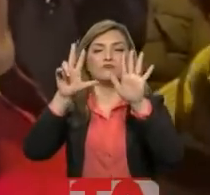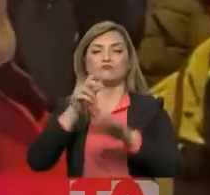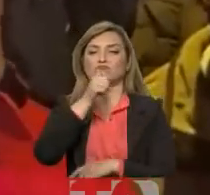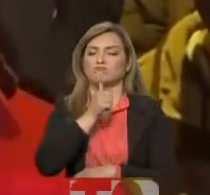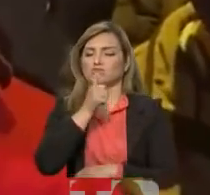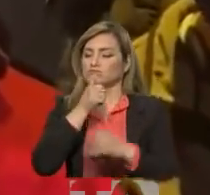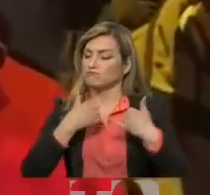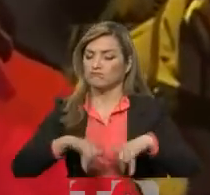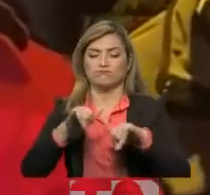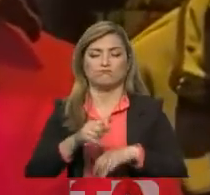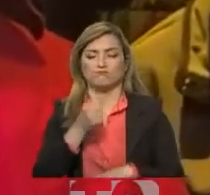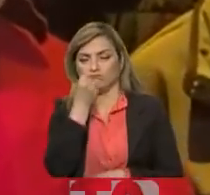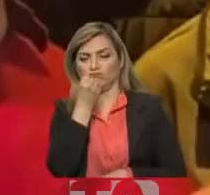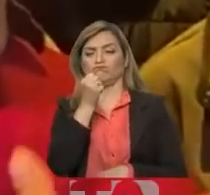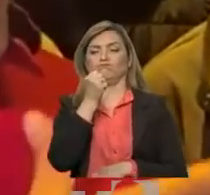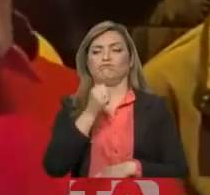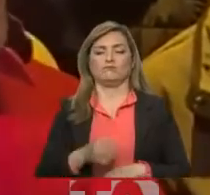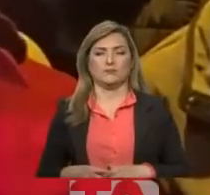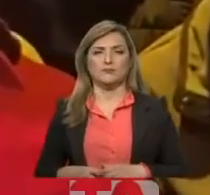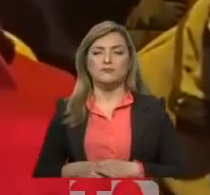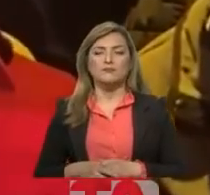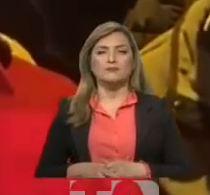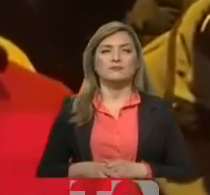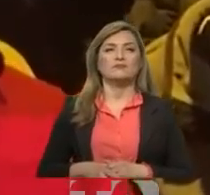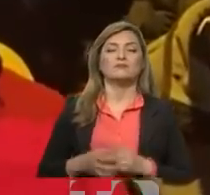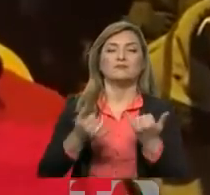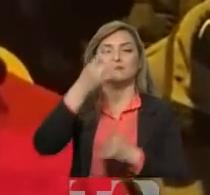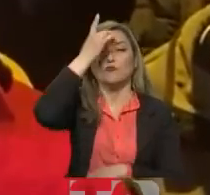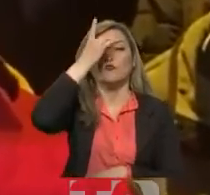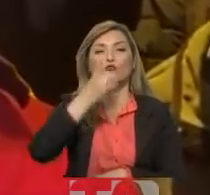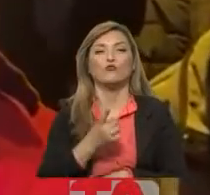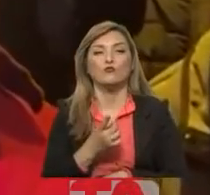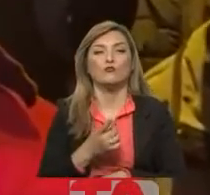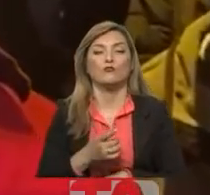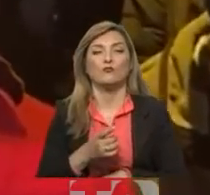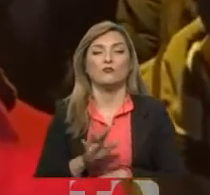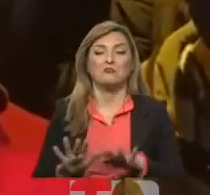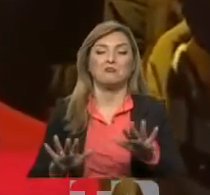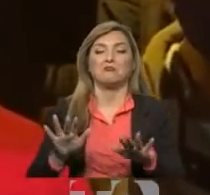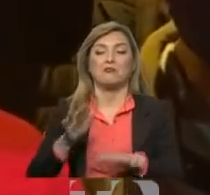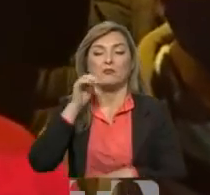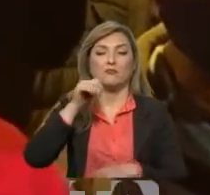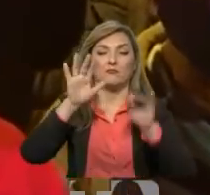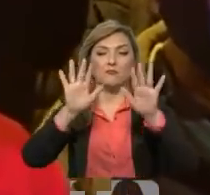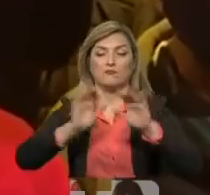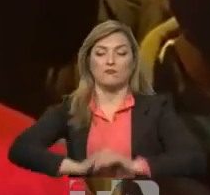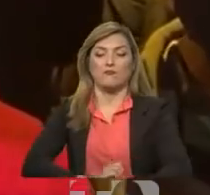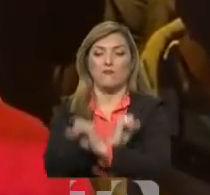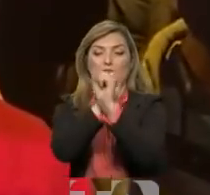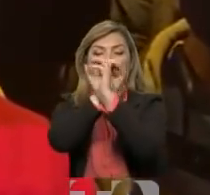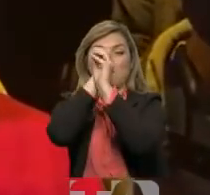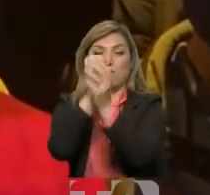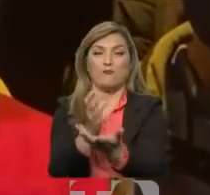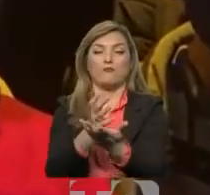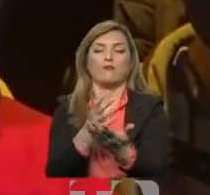resistencia continúa. Hoy acaban de tomar una decisión que queda en el limbo, pero mañana a las 10 de la mañana daremos a